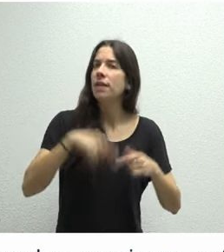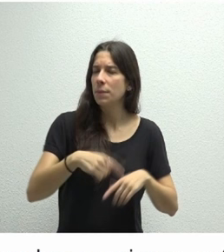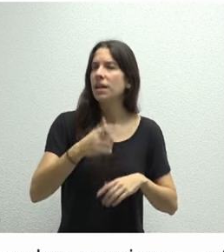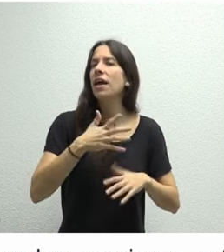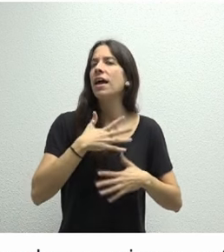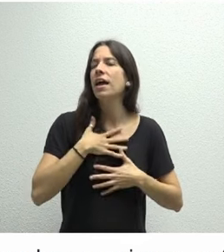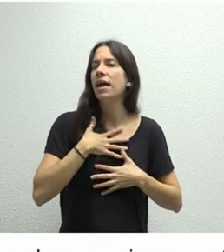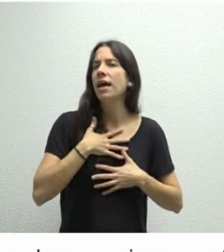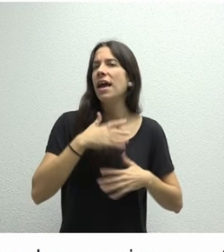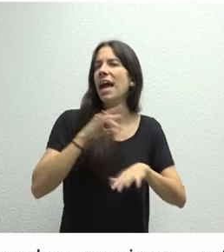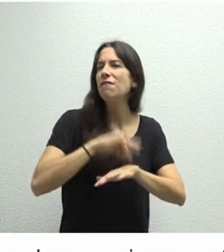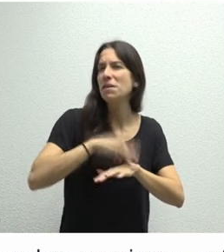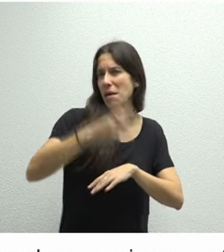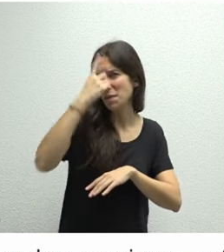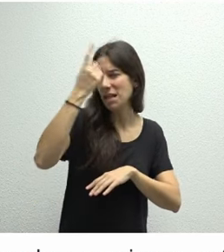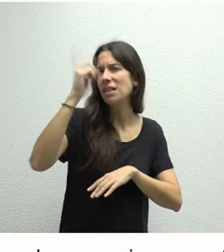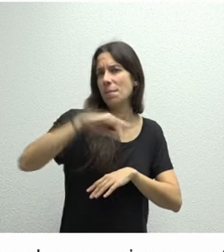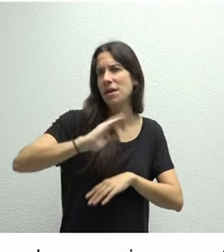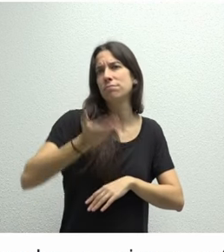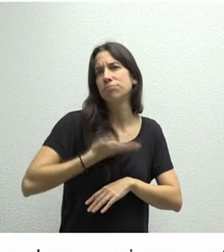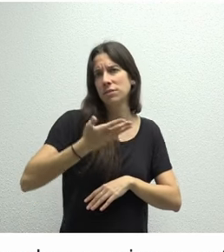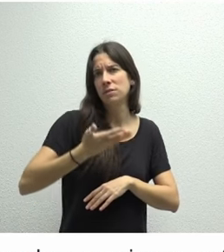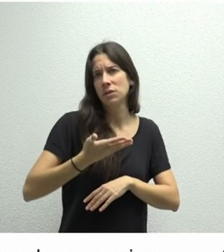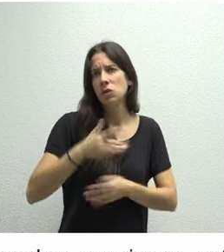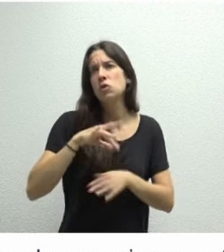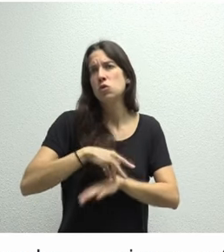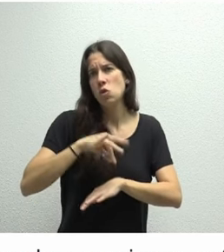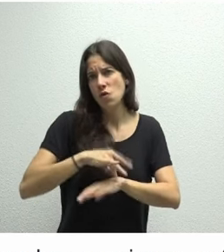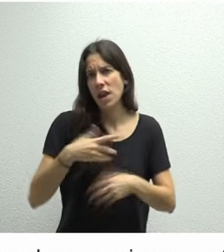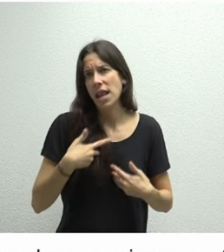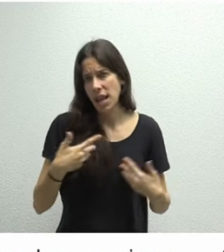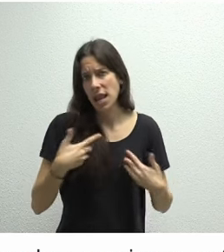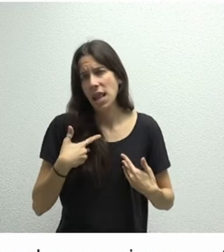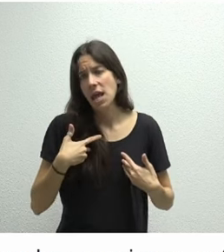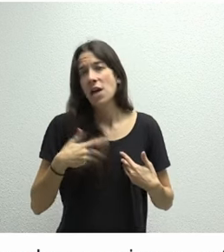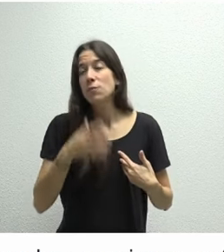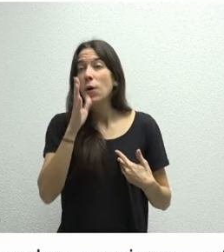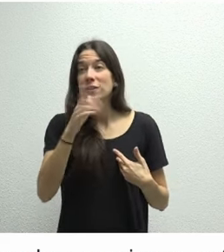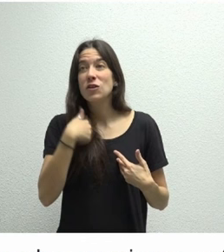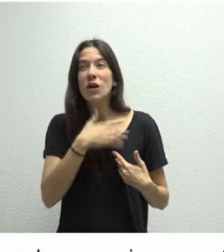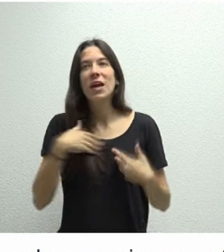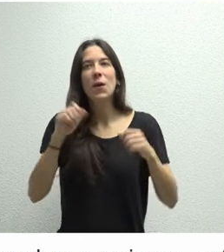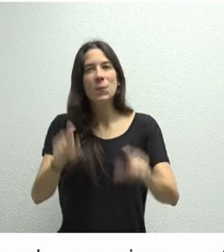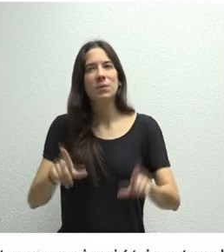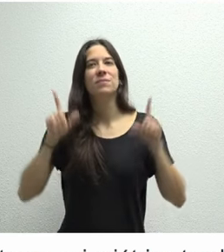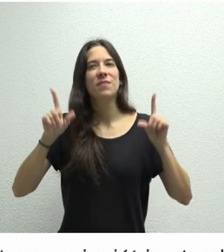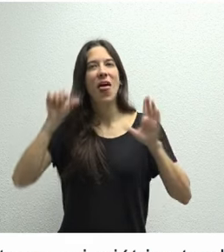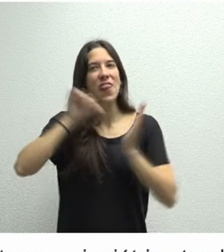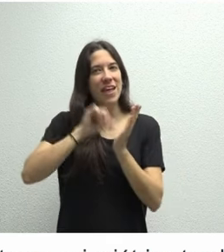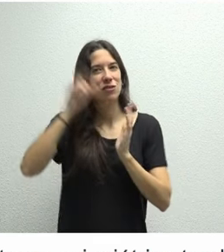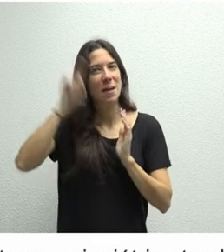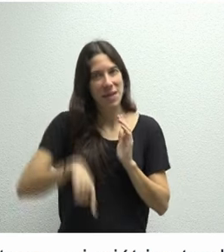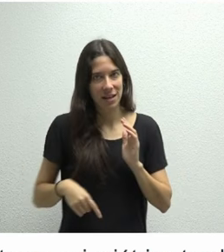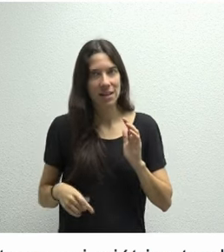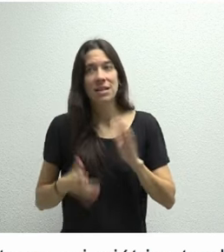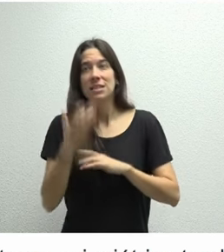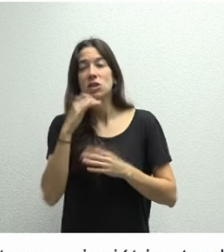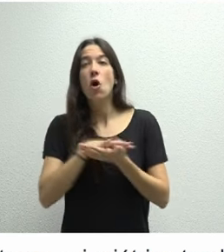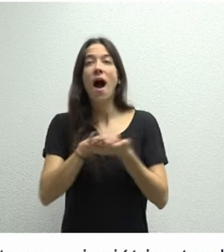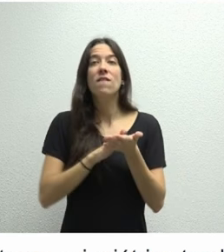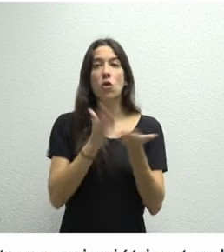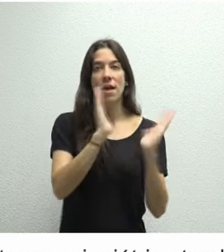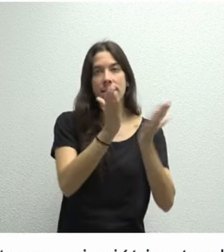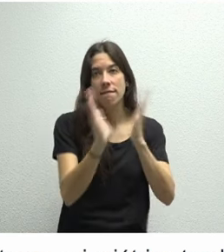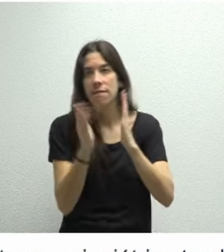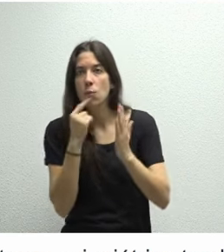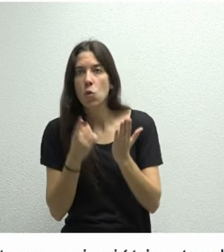cual yo prefiero ponerla en el centro y pensar que cuando hago un abordaje que no tiene que ser siempre todo vale que dependerá de